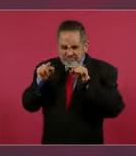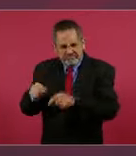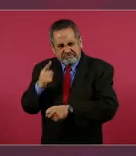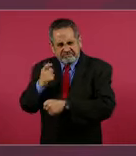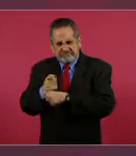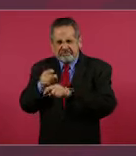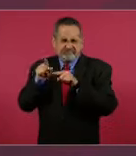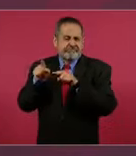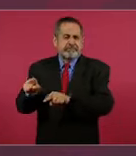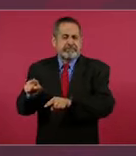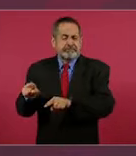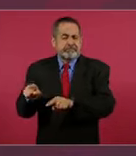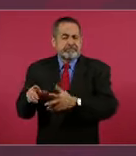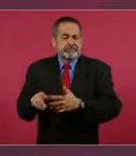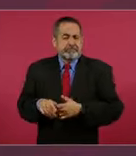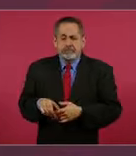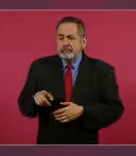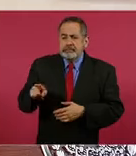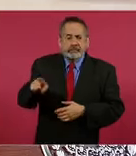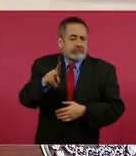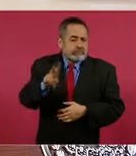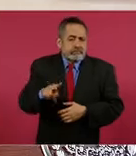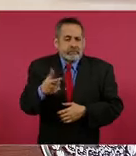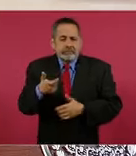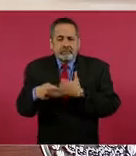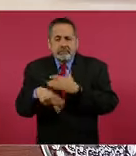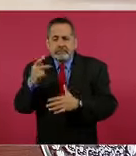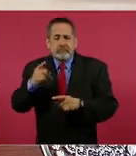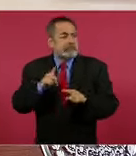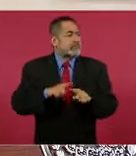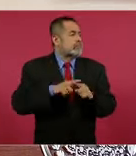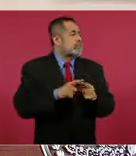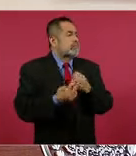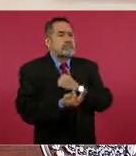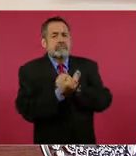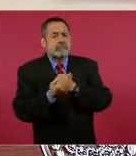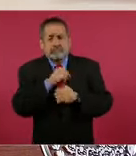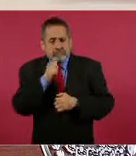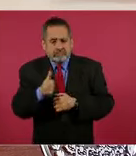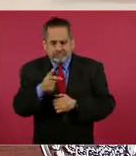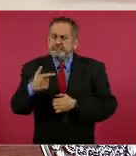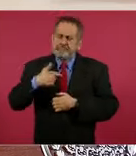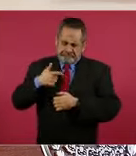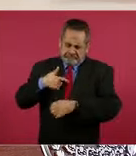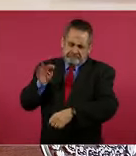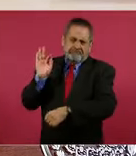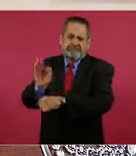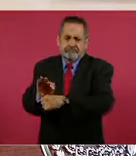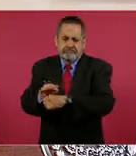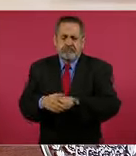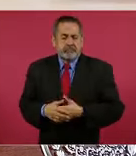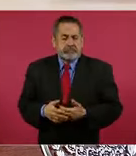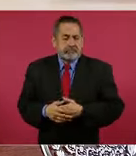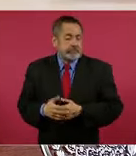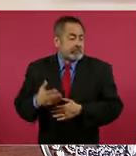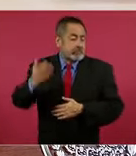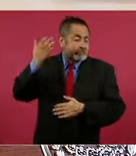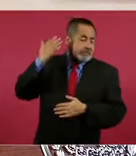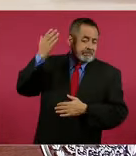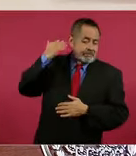de los que no tienen quien los defienda, porque ni siquiera contaban,